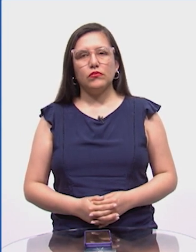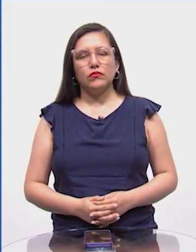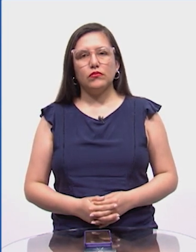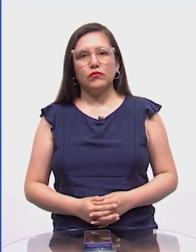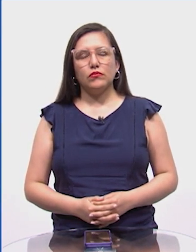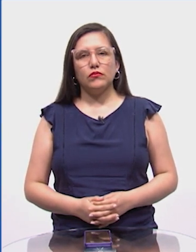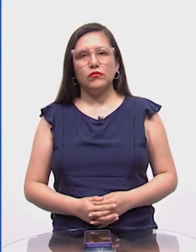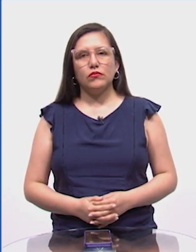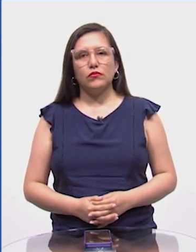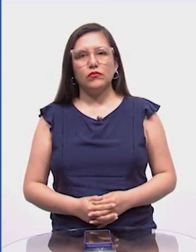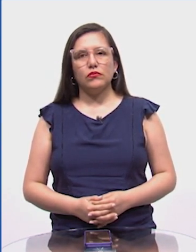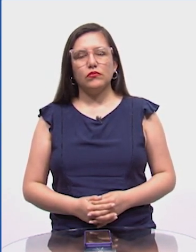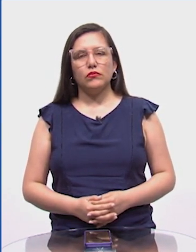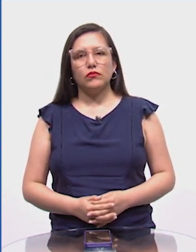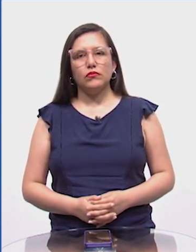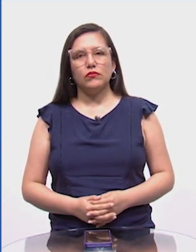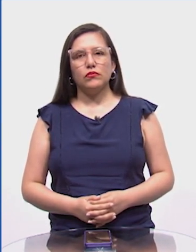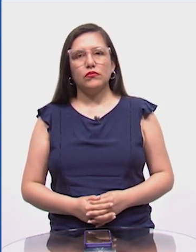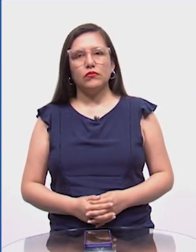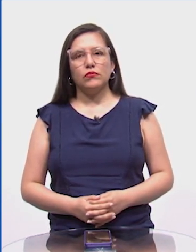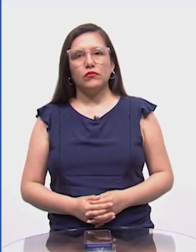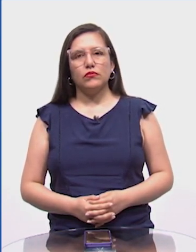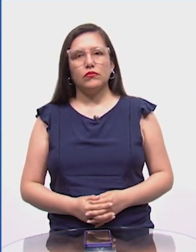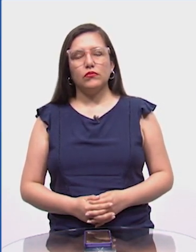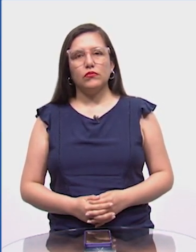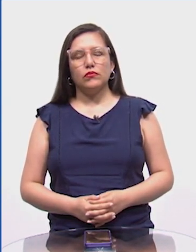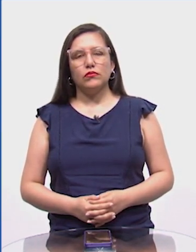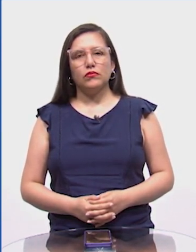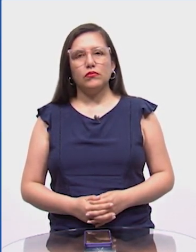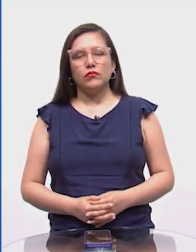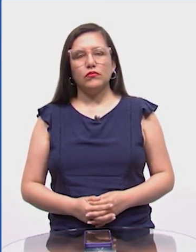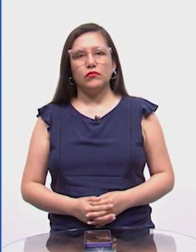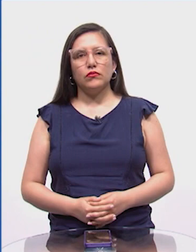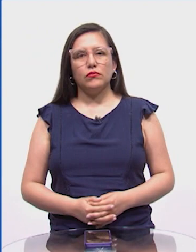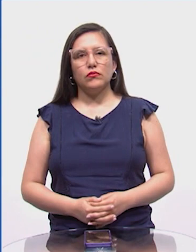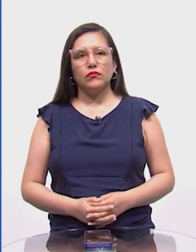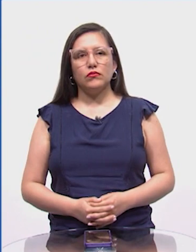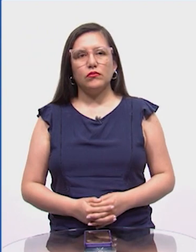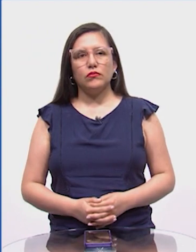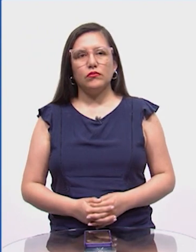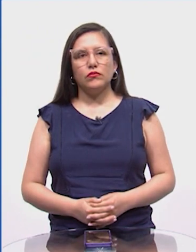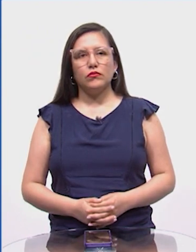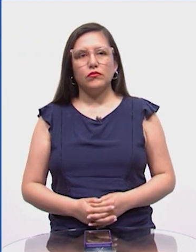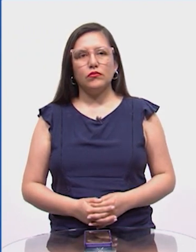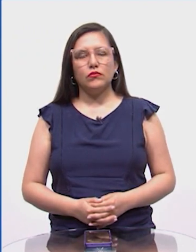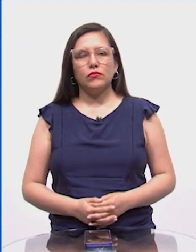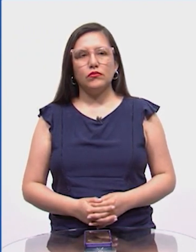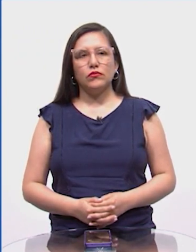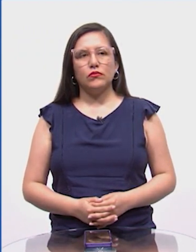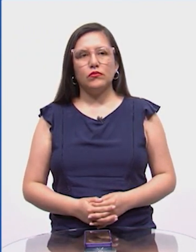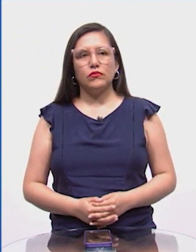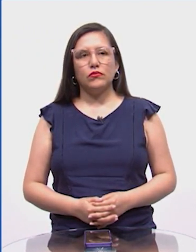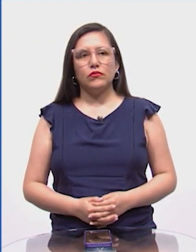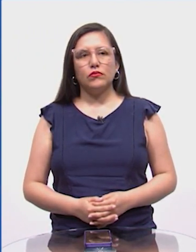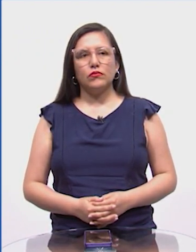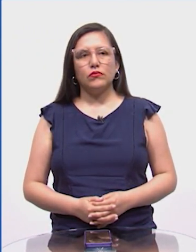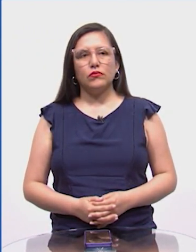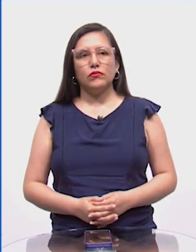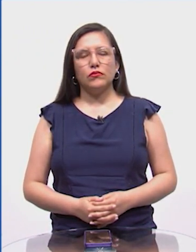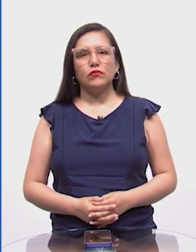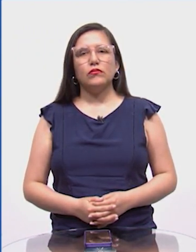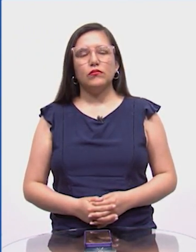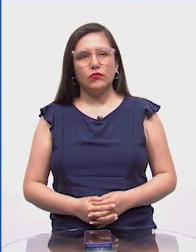sucediendo en la economía regional? En los 9 primeros meses, los que no le va bien, es el sector